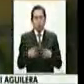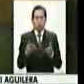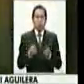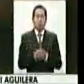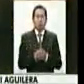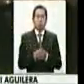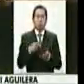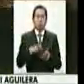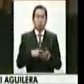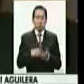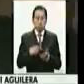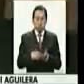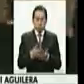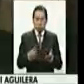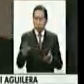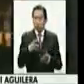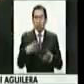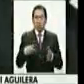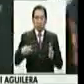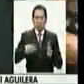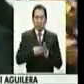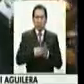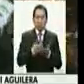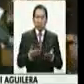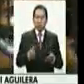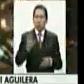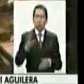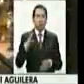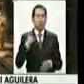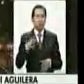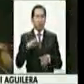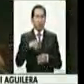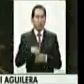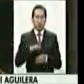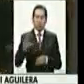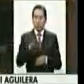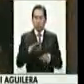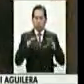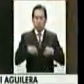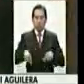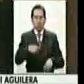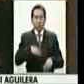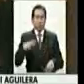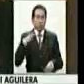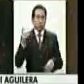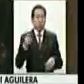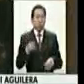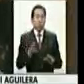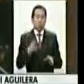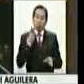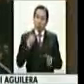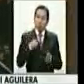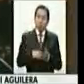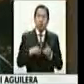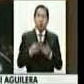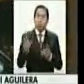porque son artefactos y accesorios que les pertenecen dentro de la concesión que ellos tienen. Pero vamos a ver también las partes